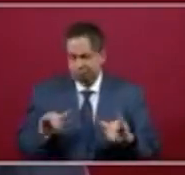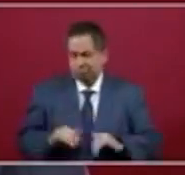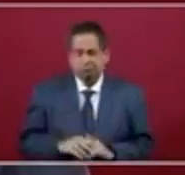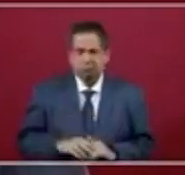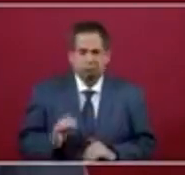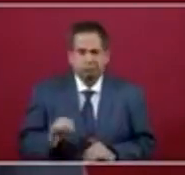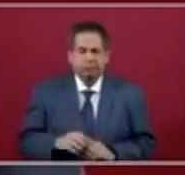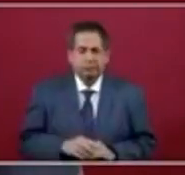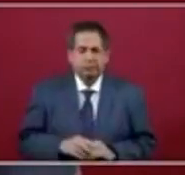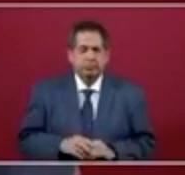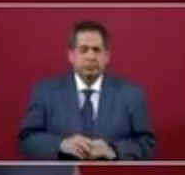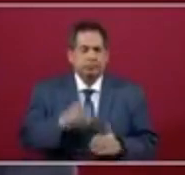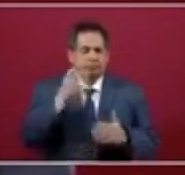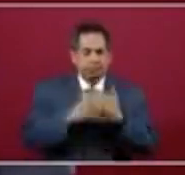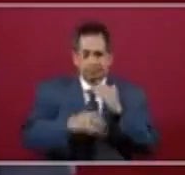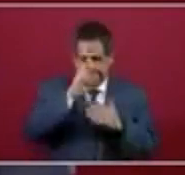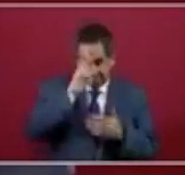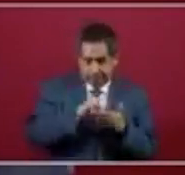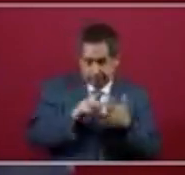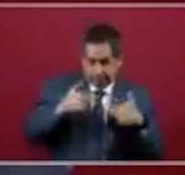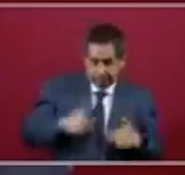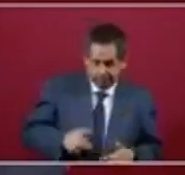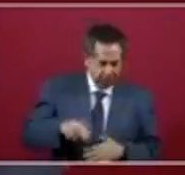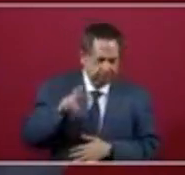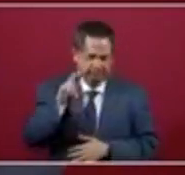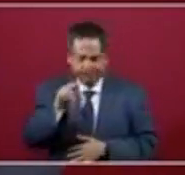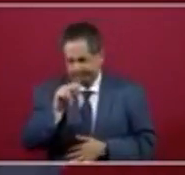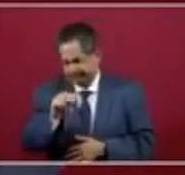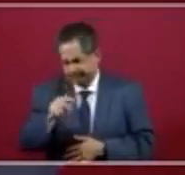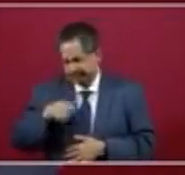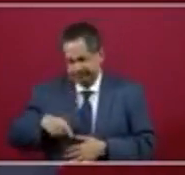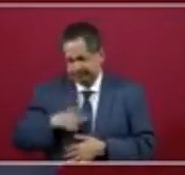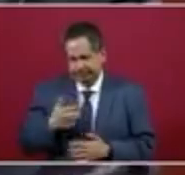a violar derechos humanos,